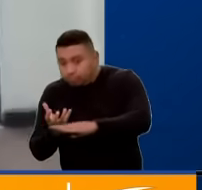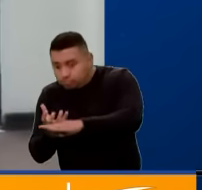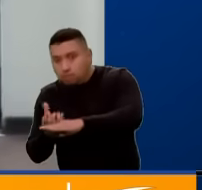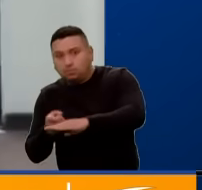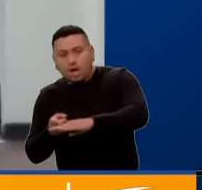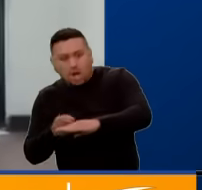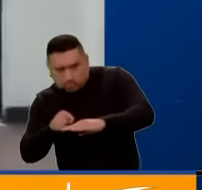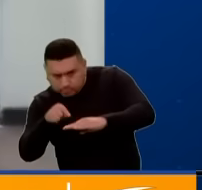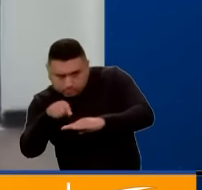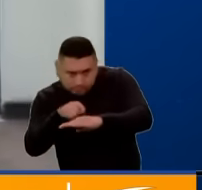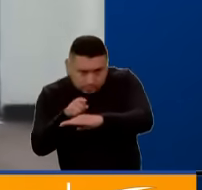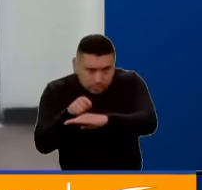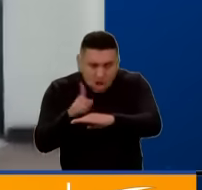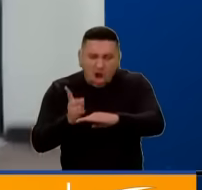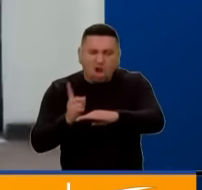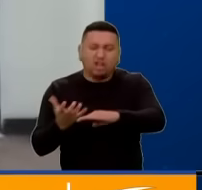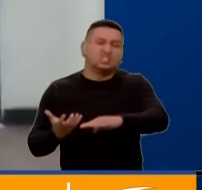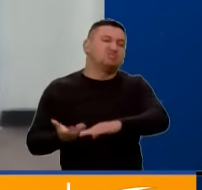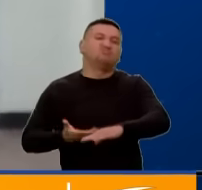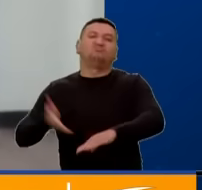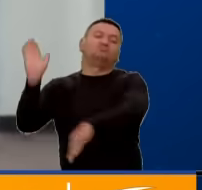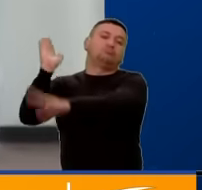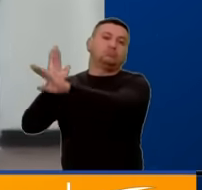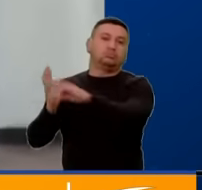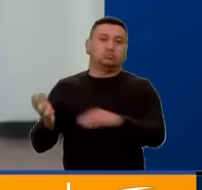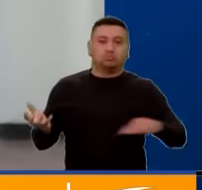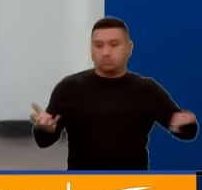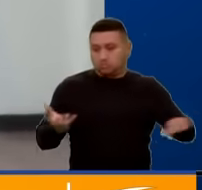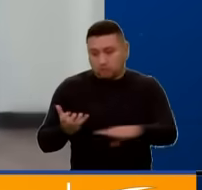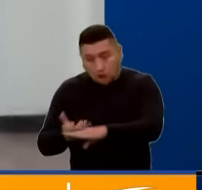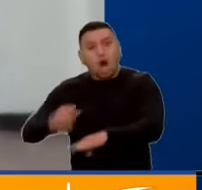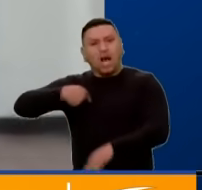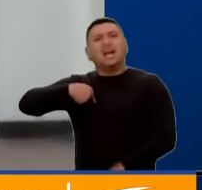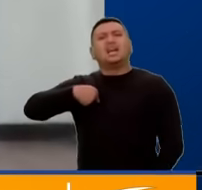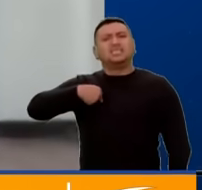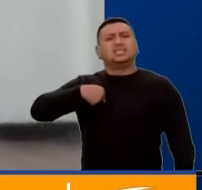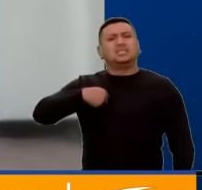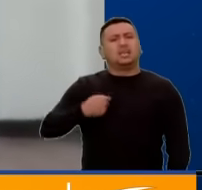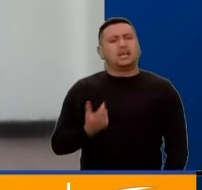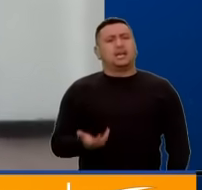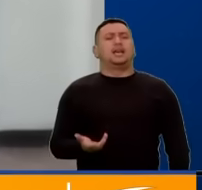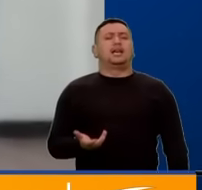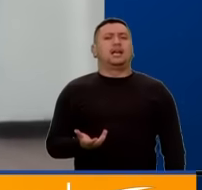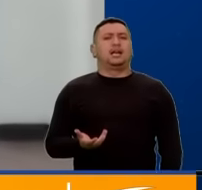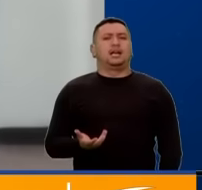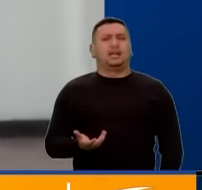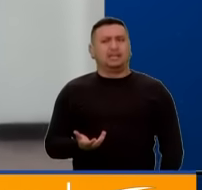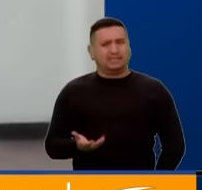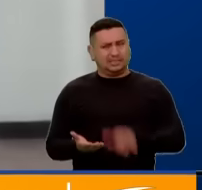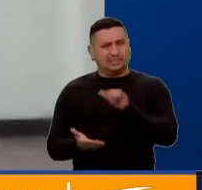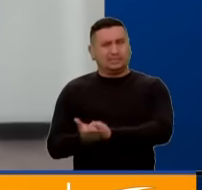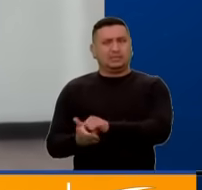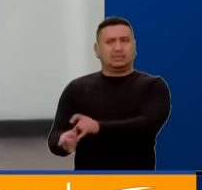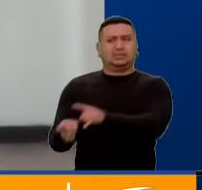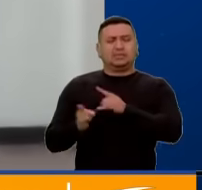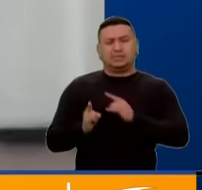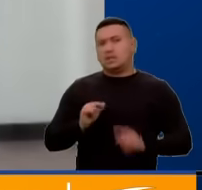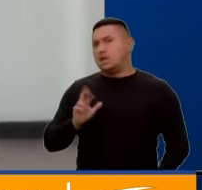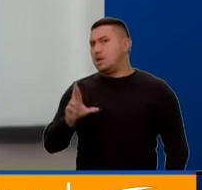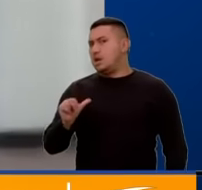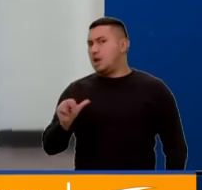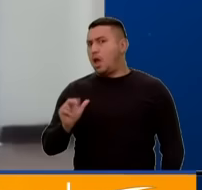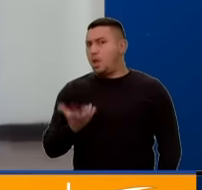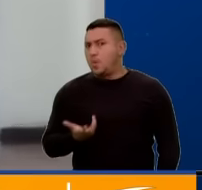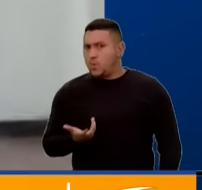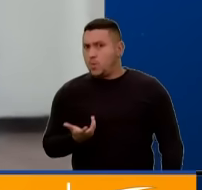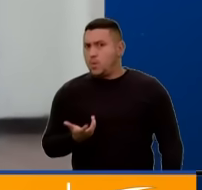dos líderes del municipio, y yo me percato pues siempre de que vayan más vehículos para evitar